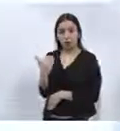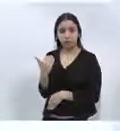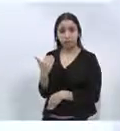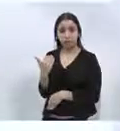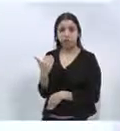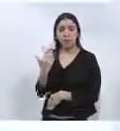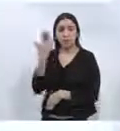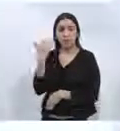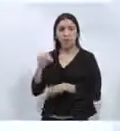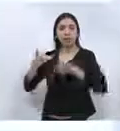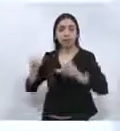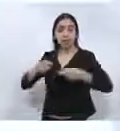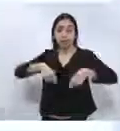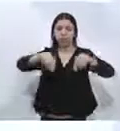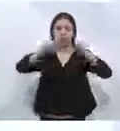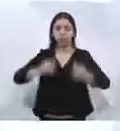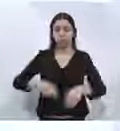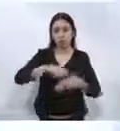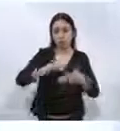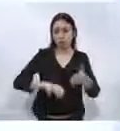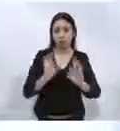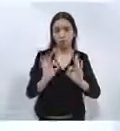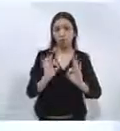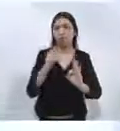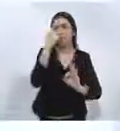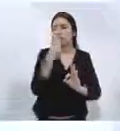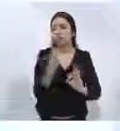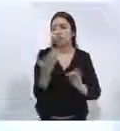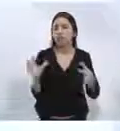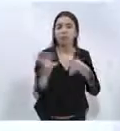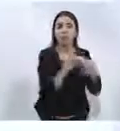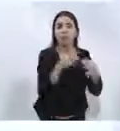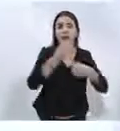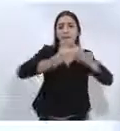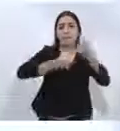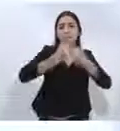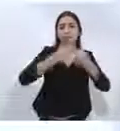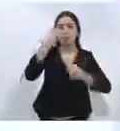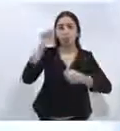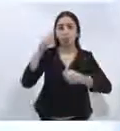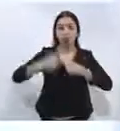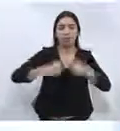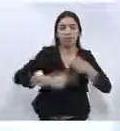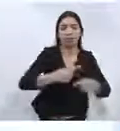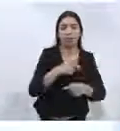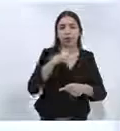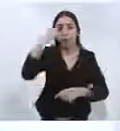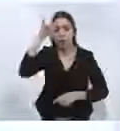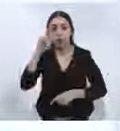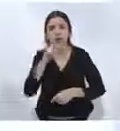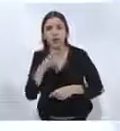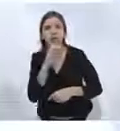firmamos un convenio con una empresa de genética en la que el fondo ganadero va a ayudar a